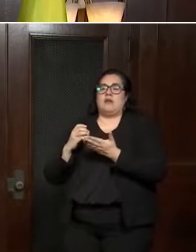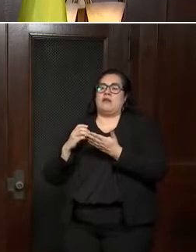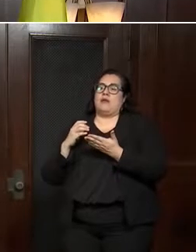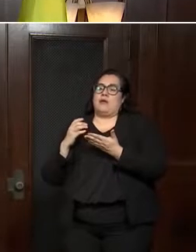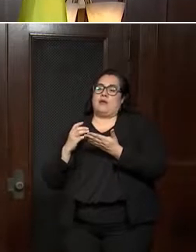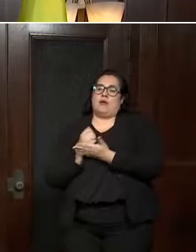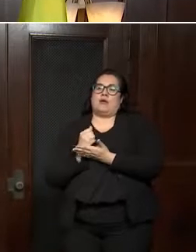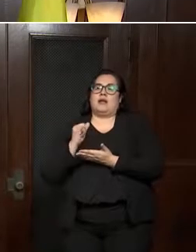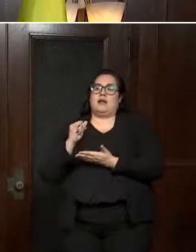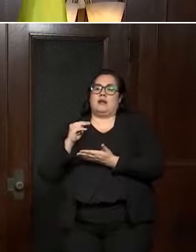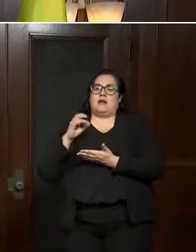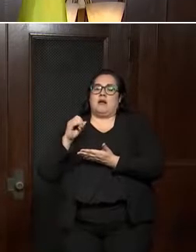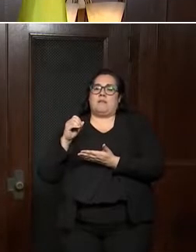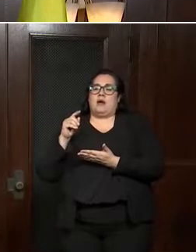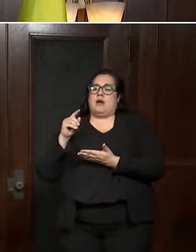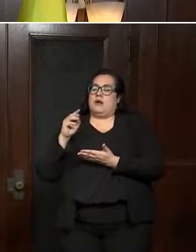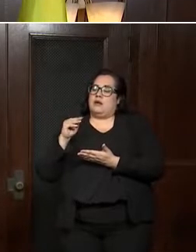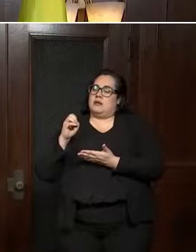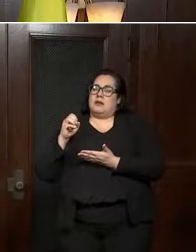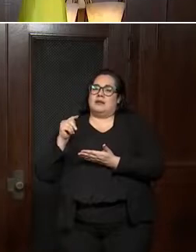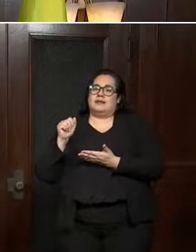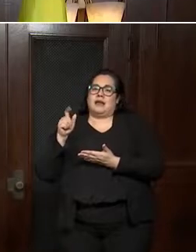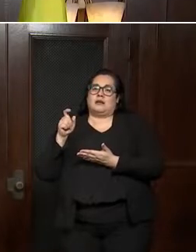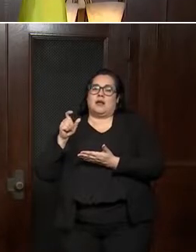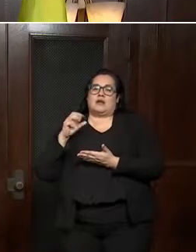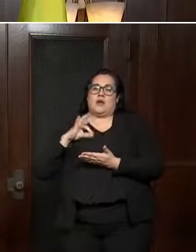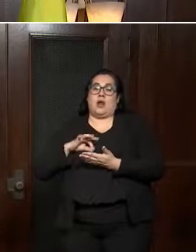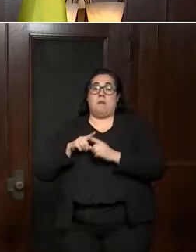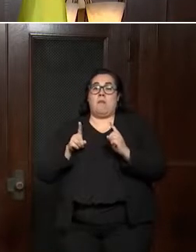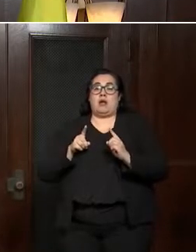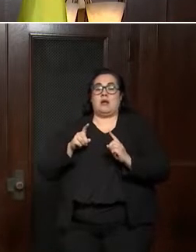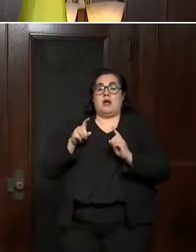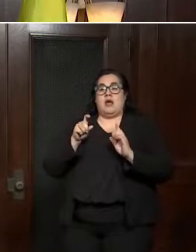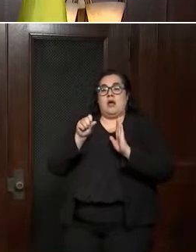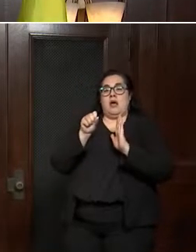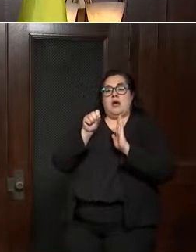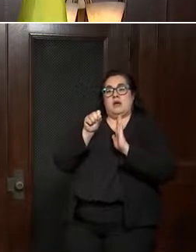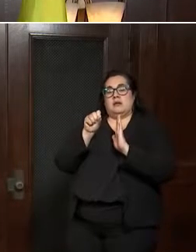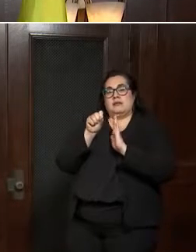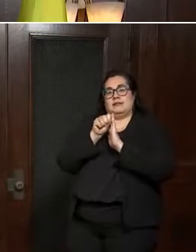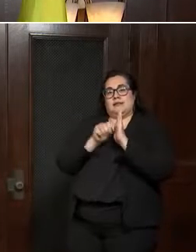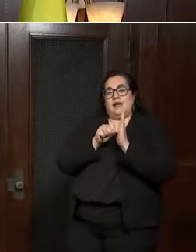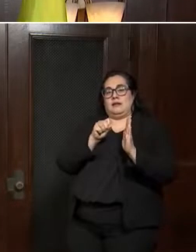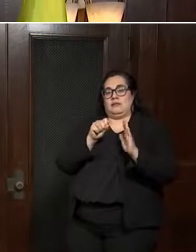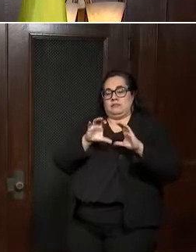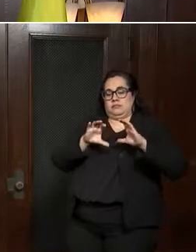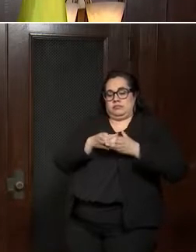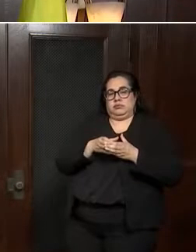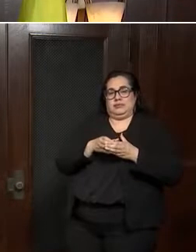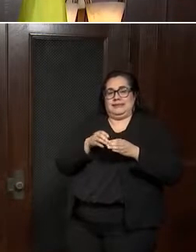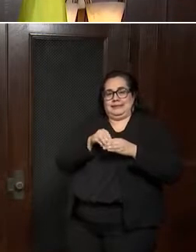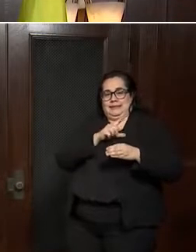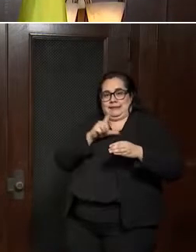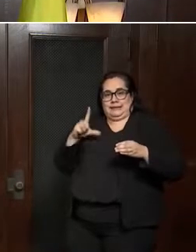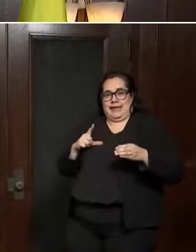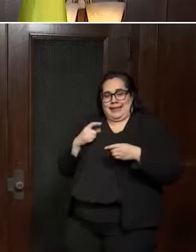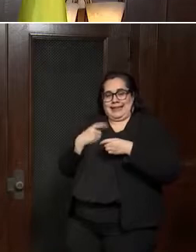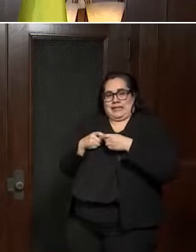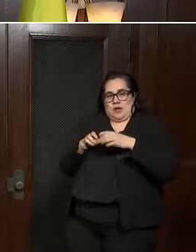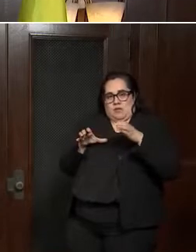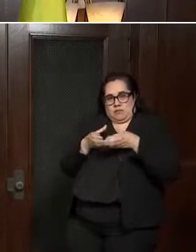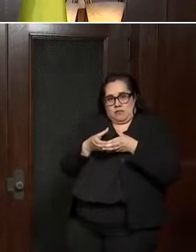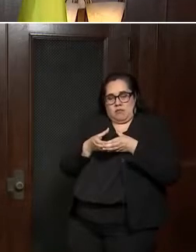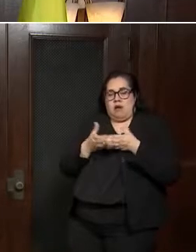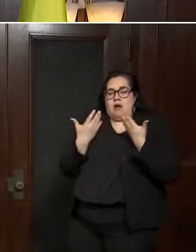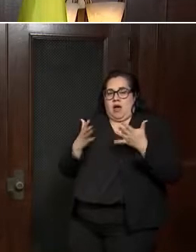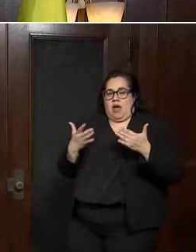Tax Credit, pero el caucus de legisladores latinos en la legislatura tiene